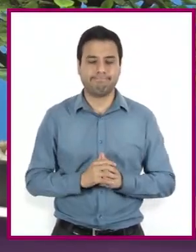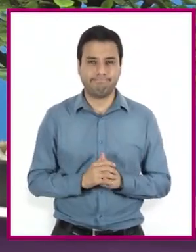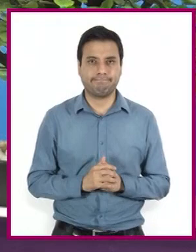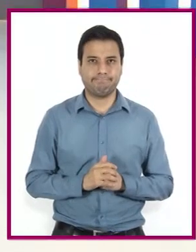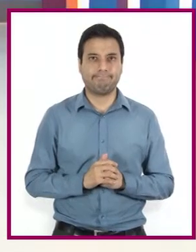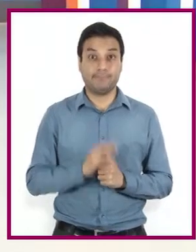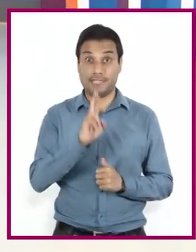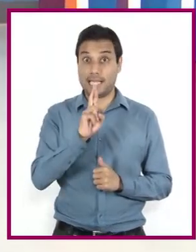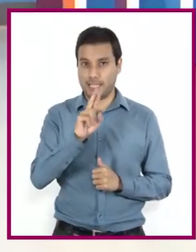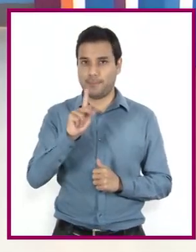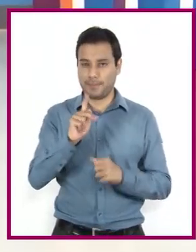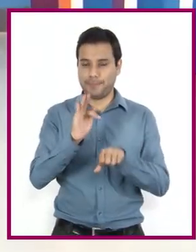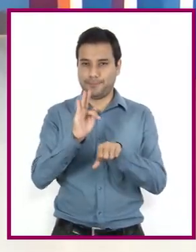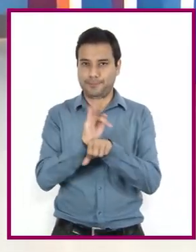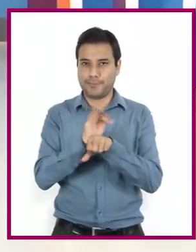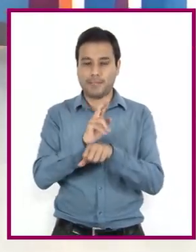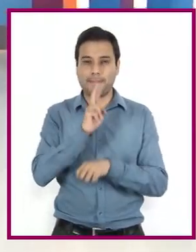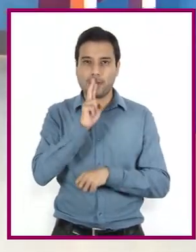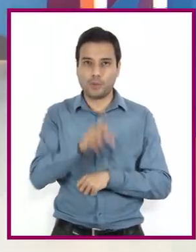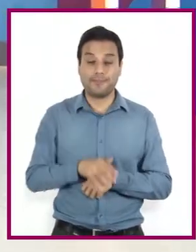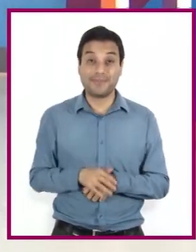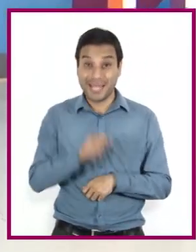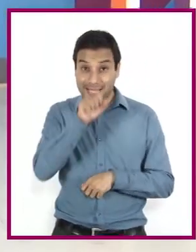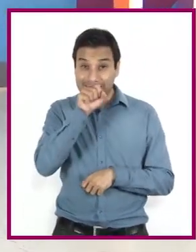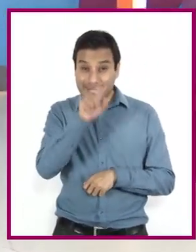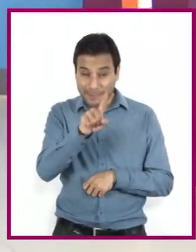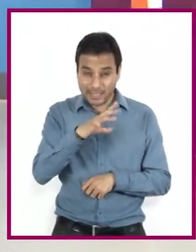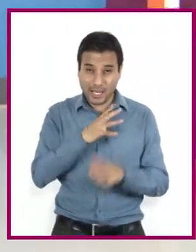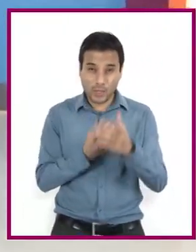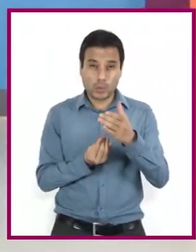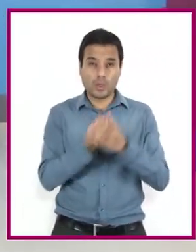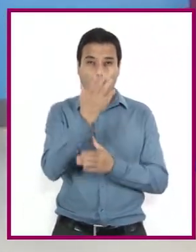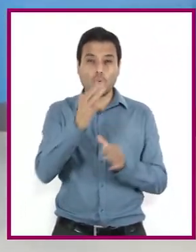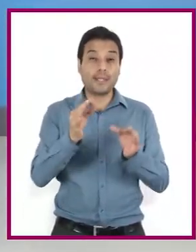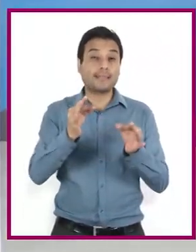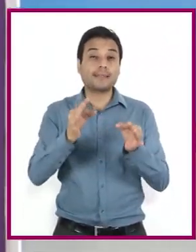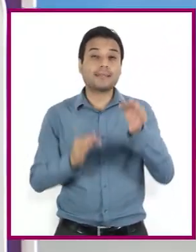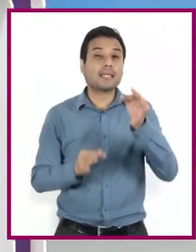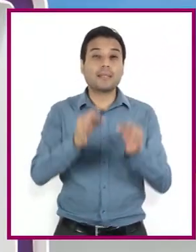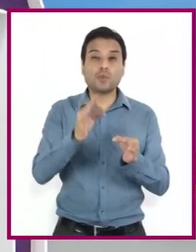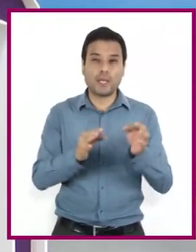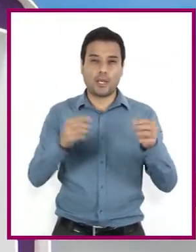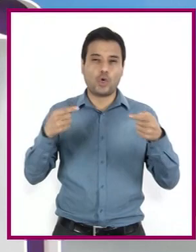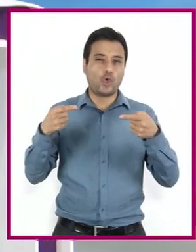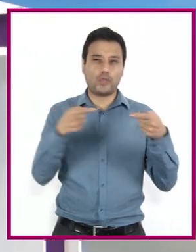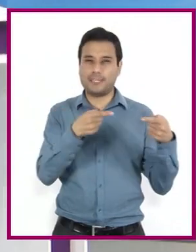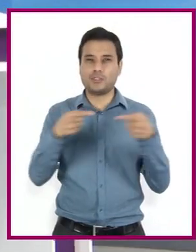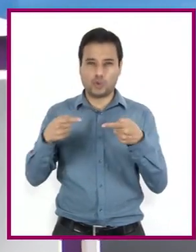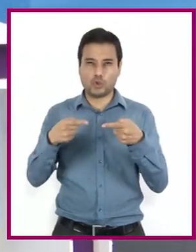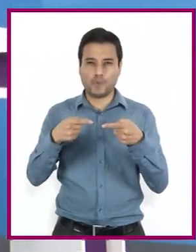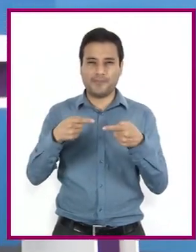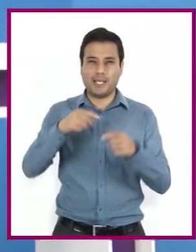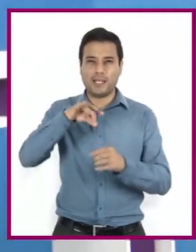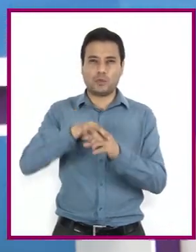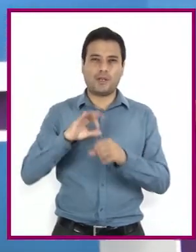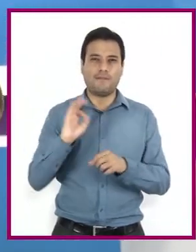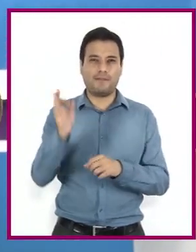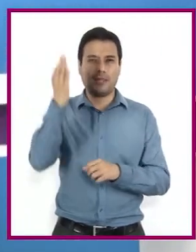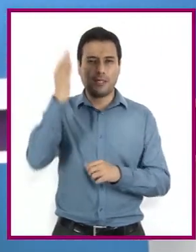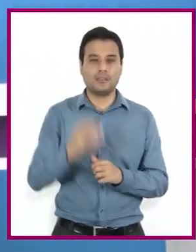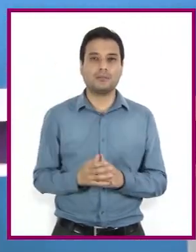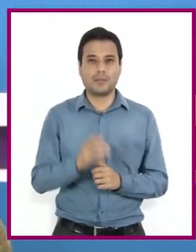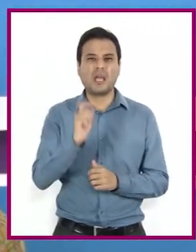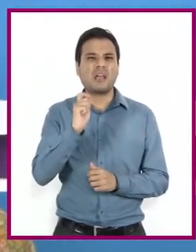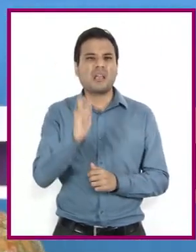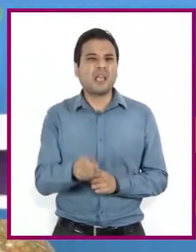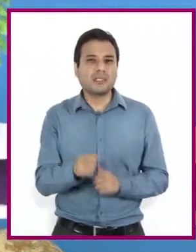proporcional. Además, se fundó el Tribunal de lo Contencioso Electoral Federal, es decir, una